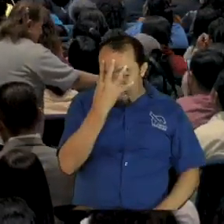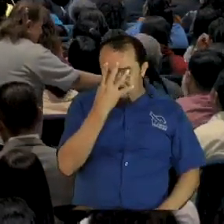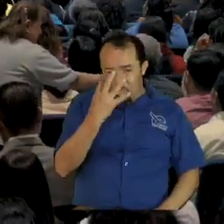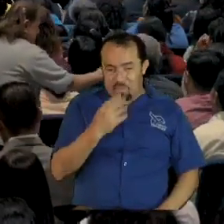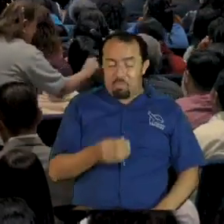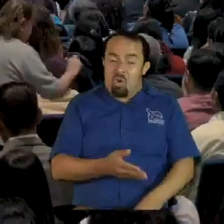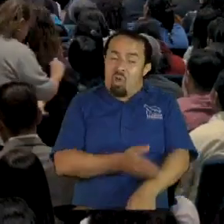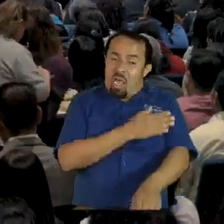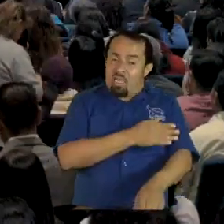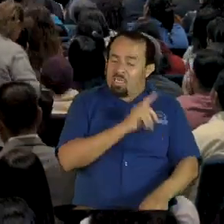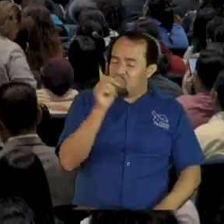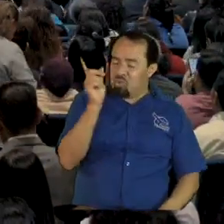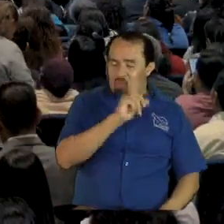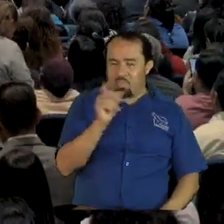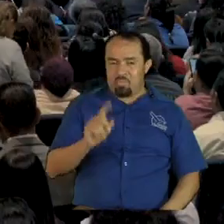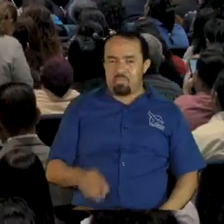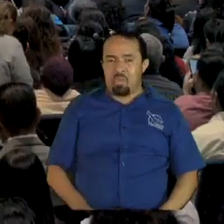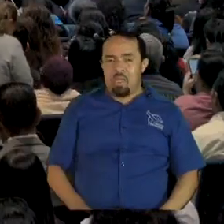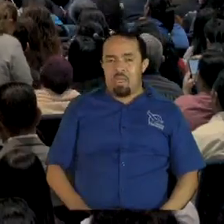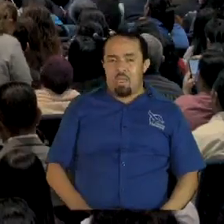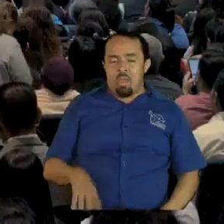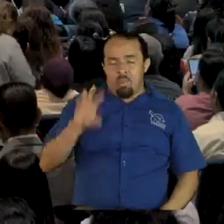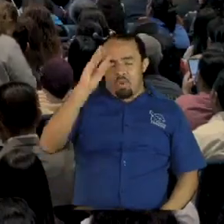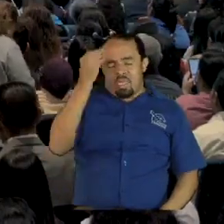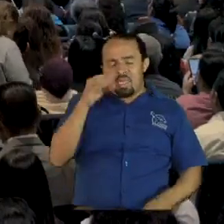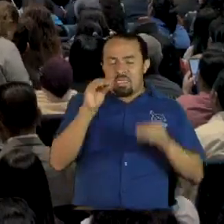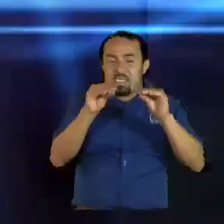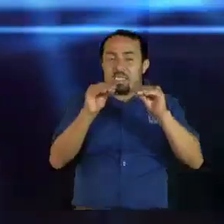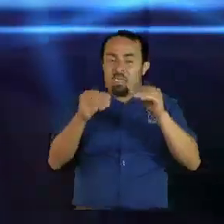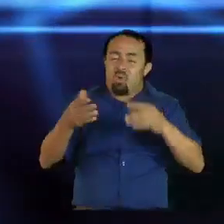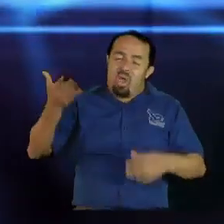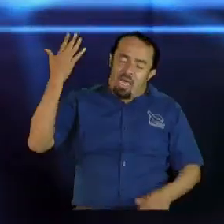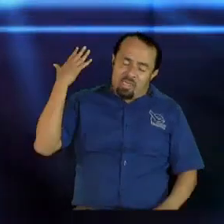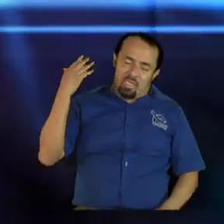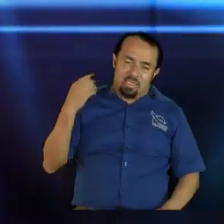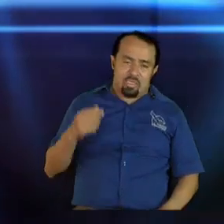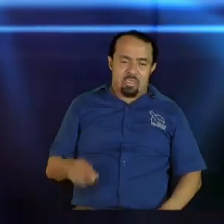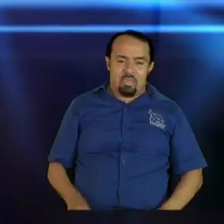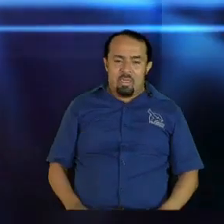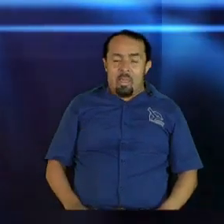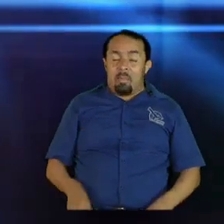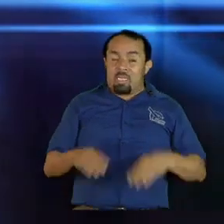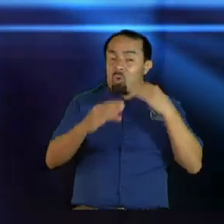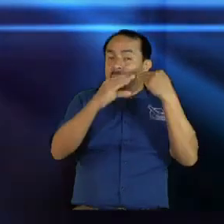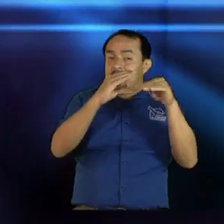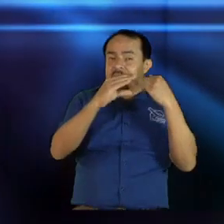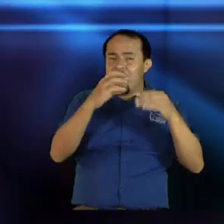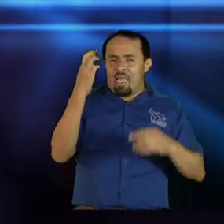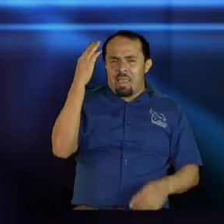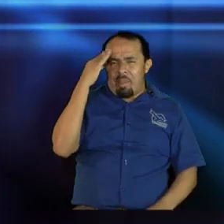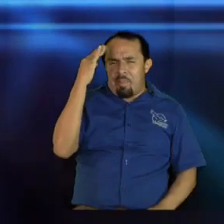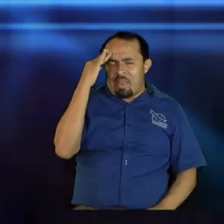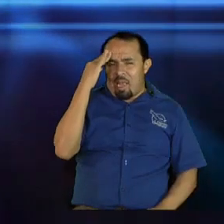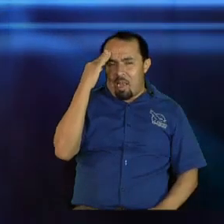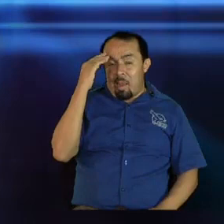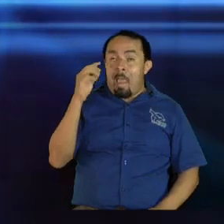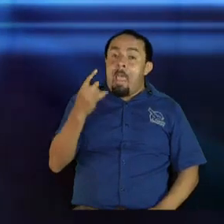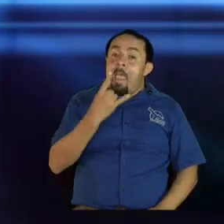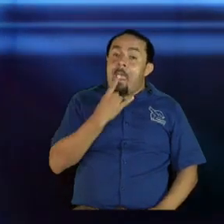Pero antes no. Porque si les enseño antes, va a ser un mensaje mental. Pero si yo recibí el perdón